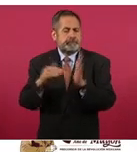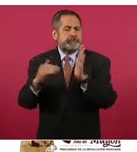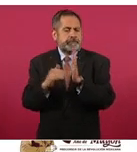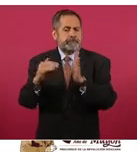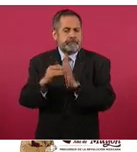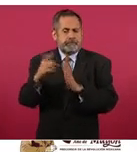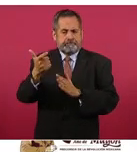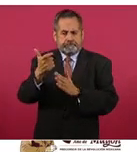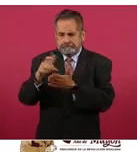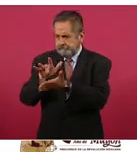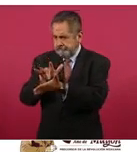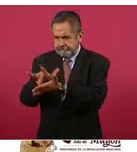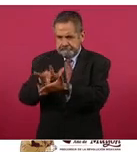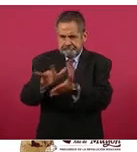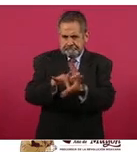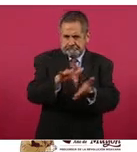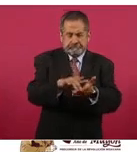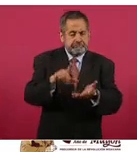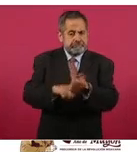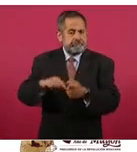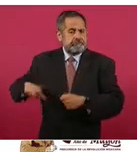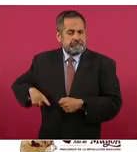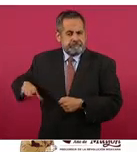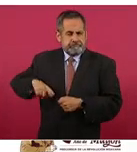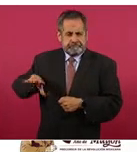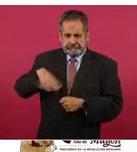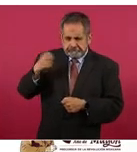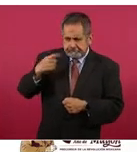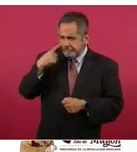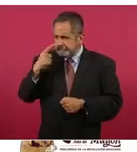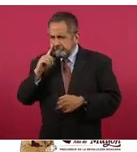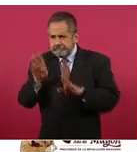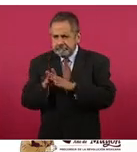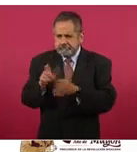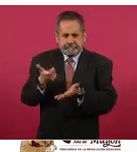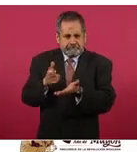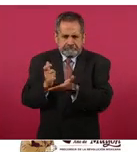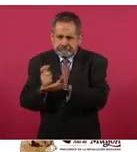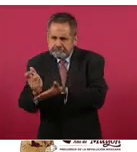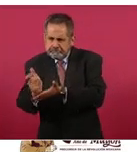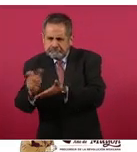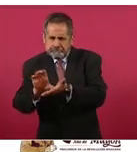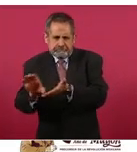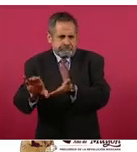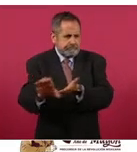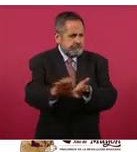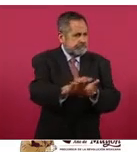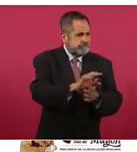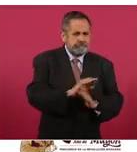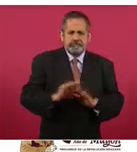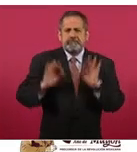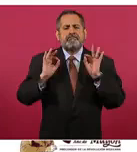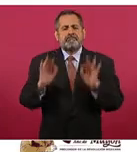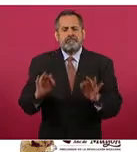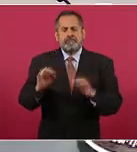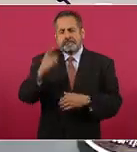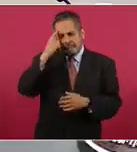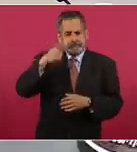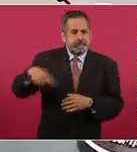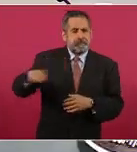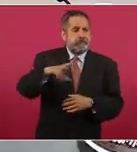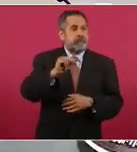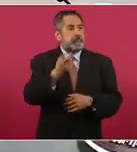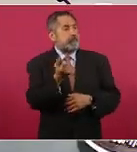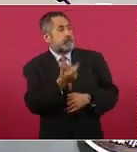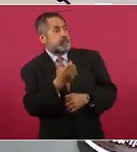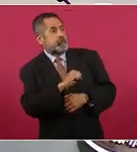159,000 millones de pesos. Es decir, los esfuerzos de este gobierno para evitar que la gente tenga una